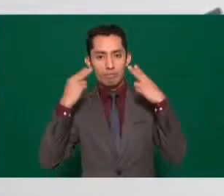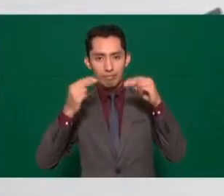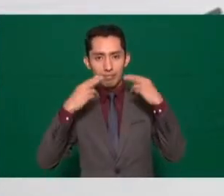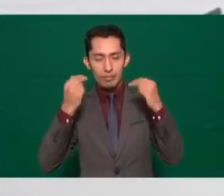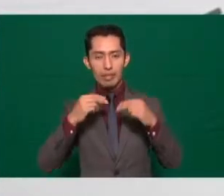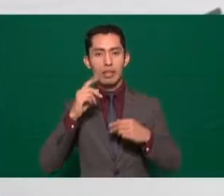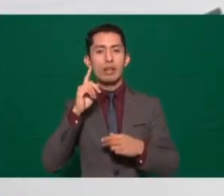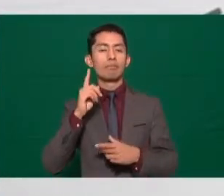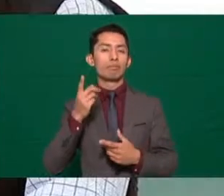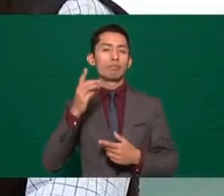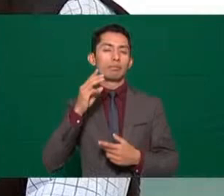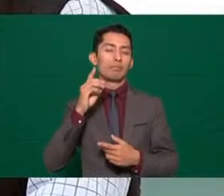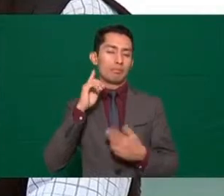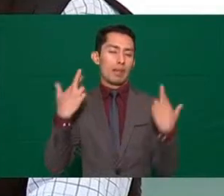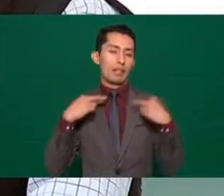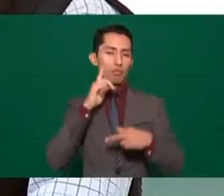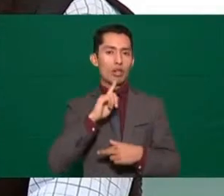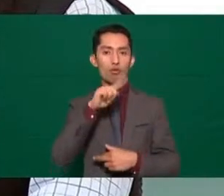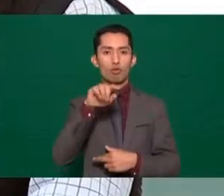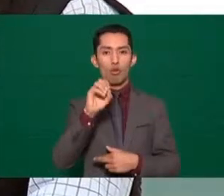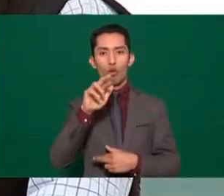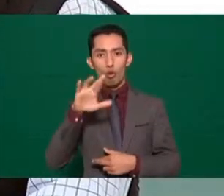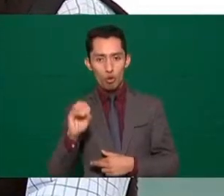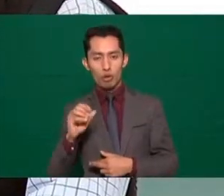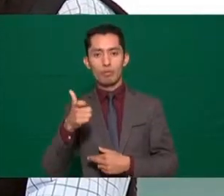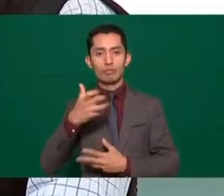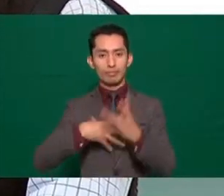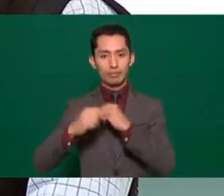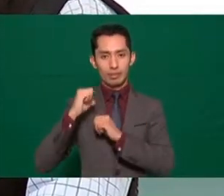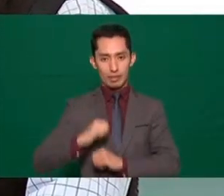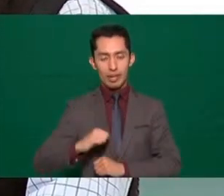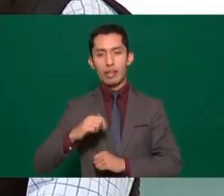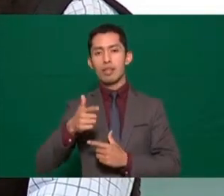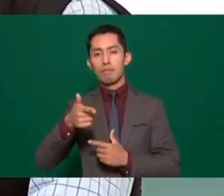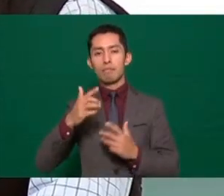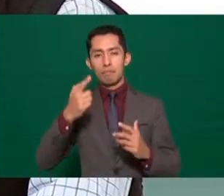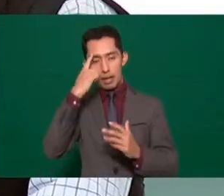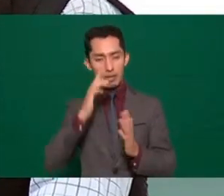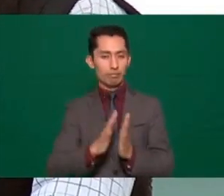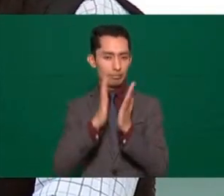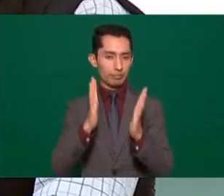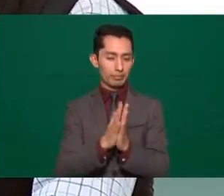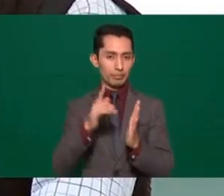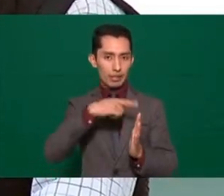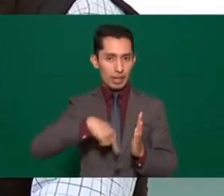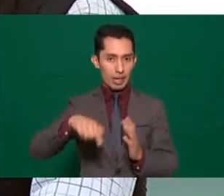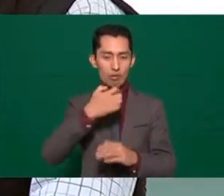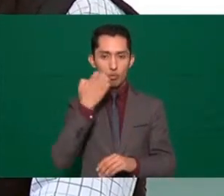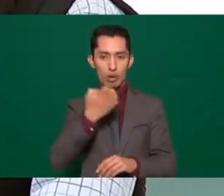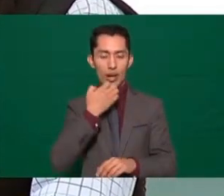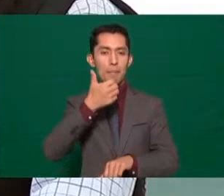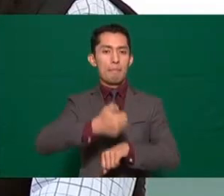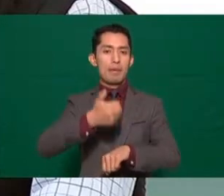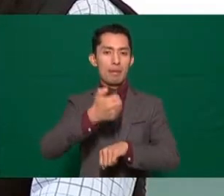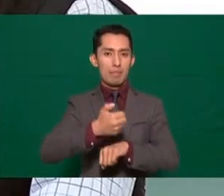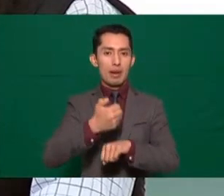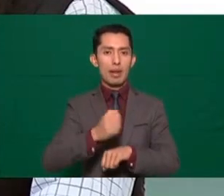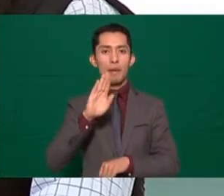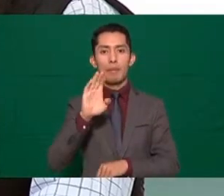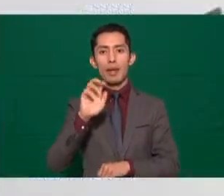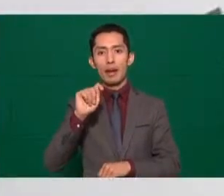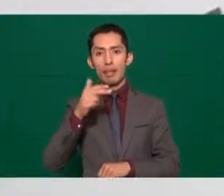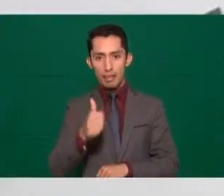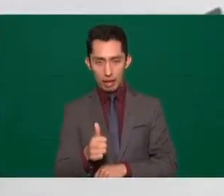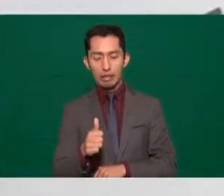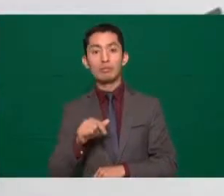profesor Socorro Torres Hernández, al tesorero del Comité de Administración Participativa de la Primaria, Berta Hernández